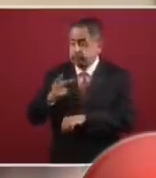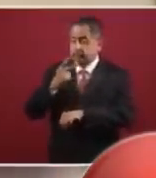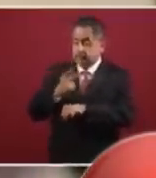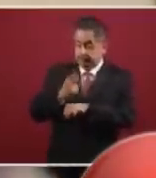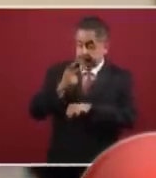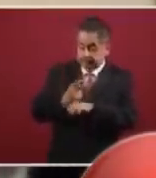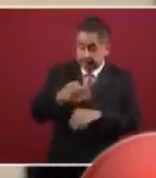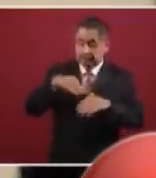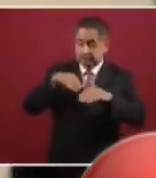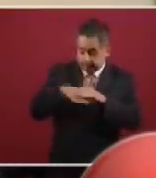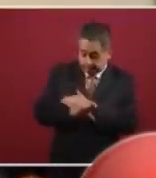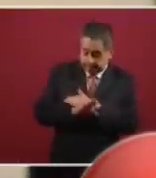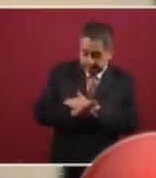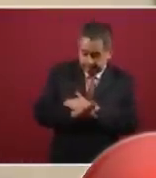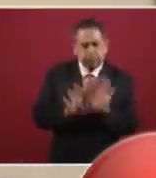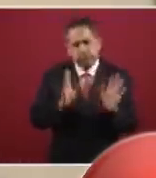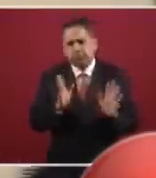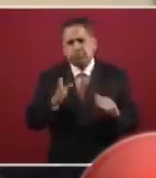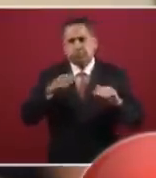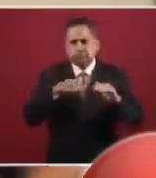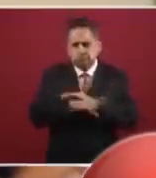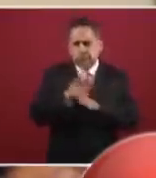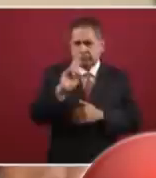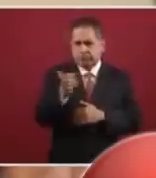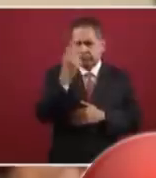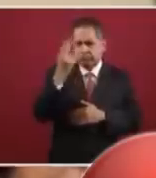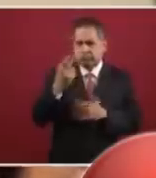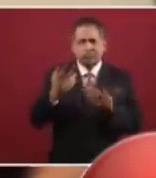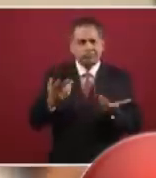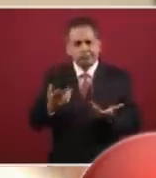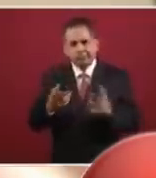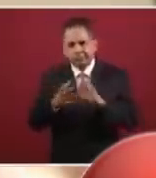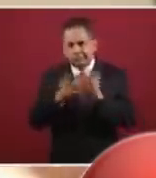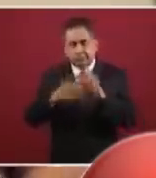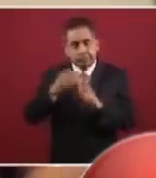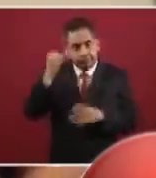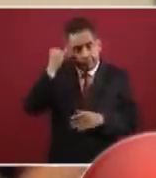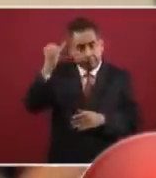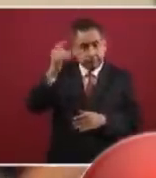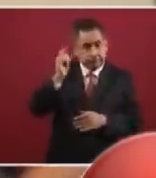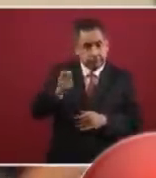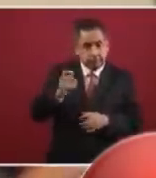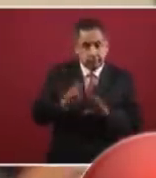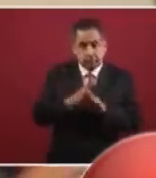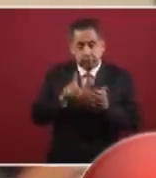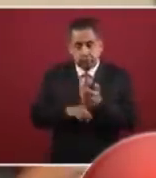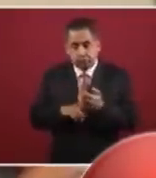bachillerato ingresa a la… Sí. Escuela superior. ¿Usted estaría planteando entonces